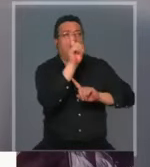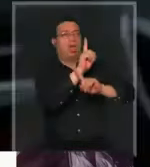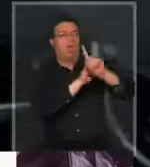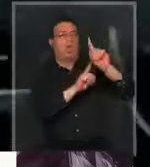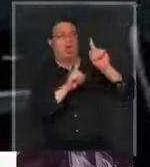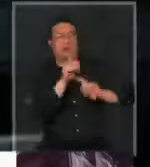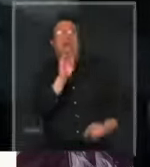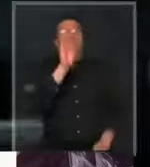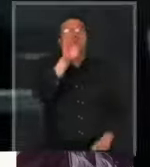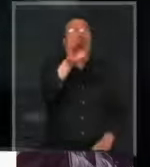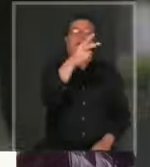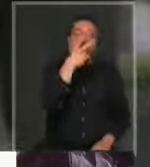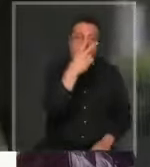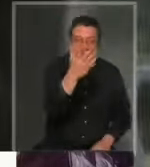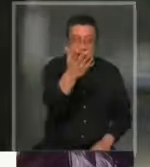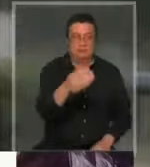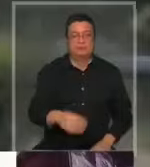buscarlo.